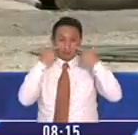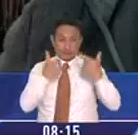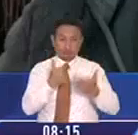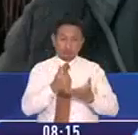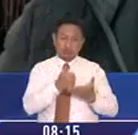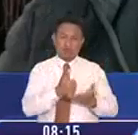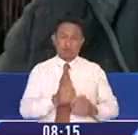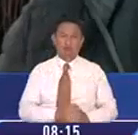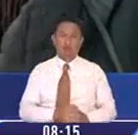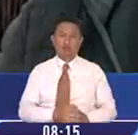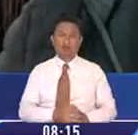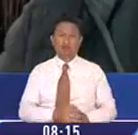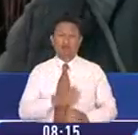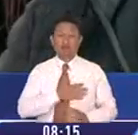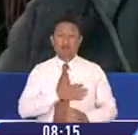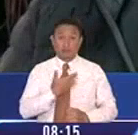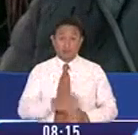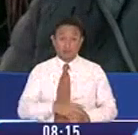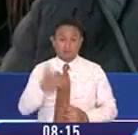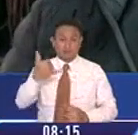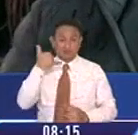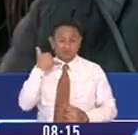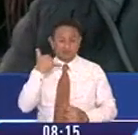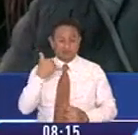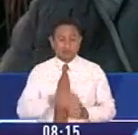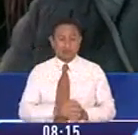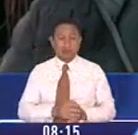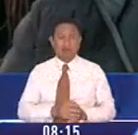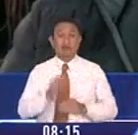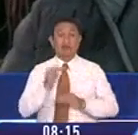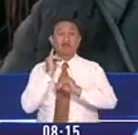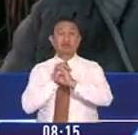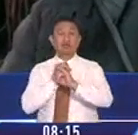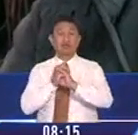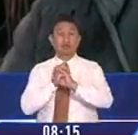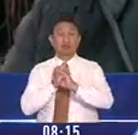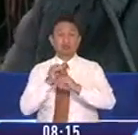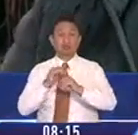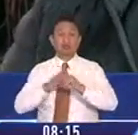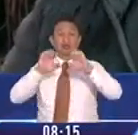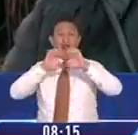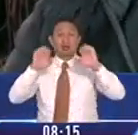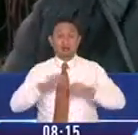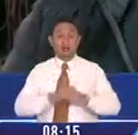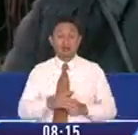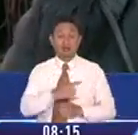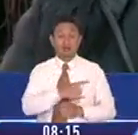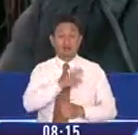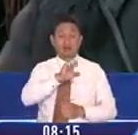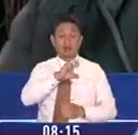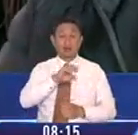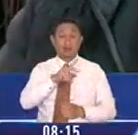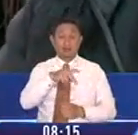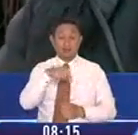urgente. Nosotros hemos llamado por teléfono a algunas instituciones del agua potable y del alcantarillado, pero